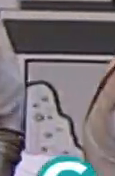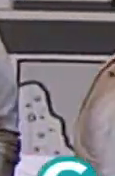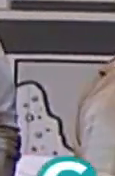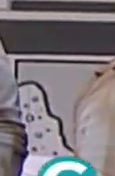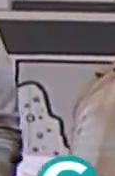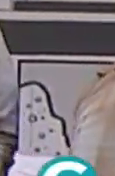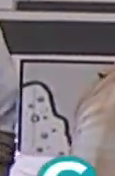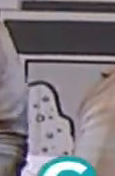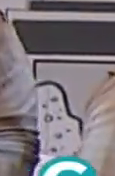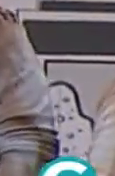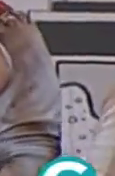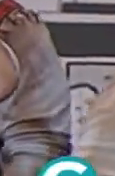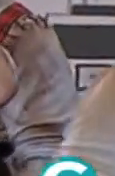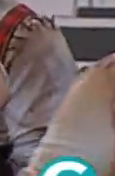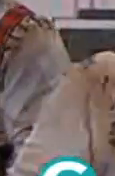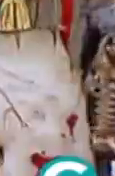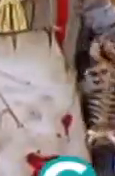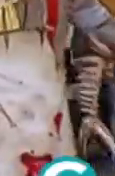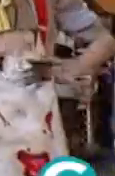Desde que salí de España.